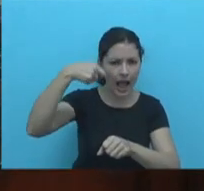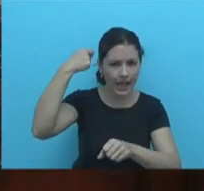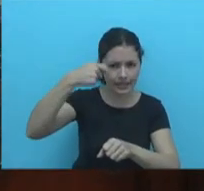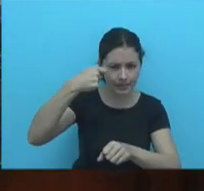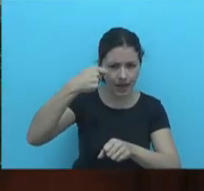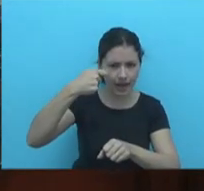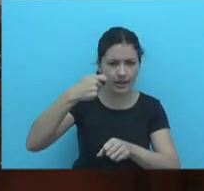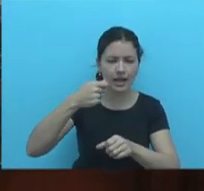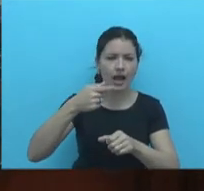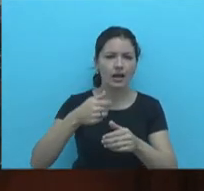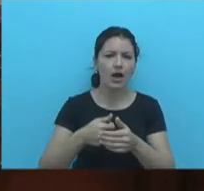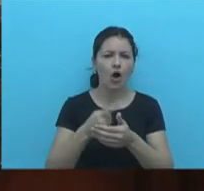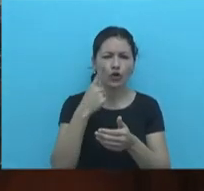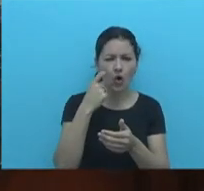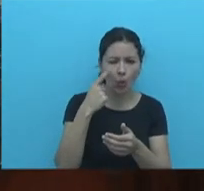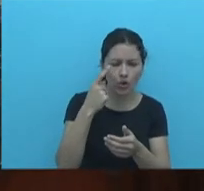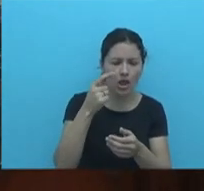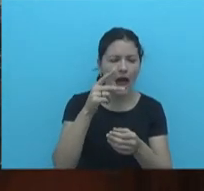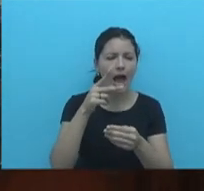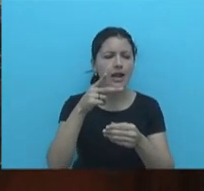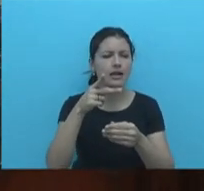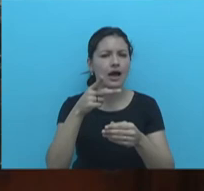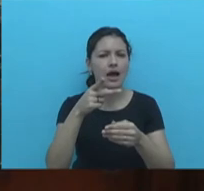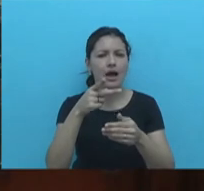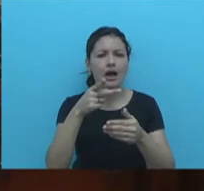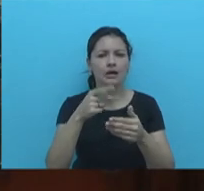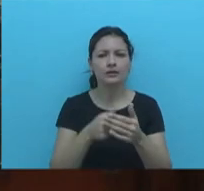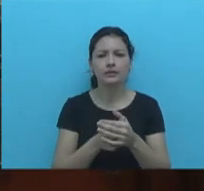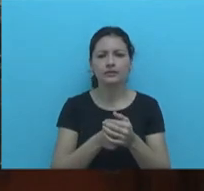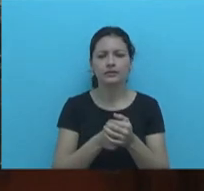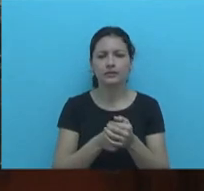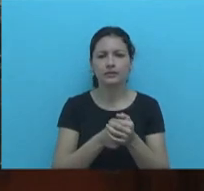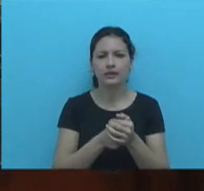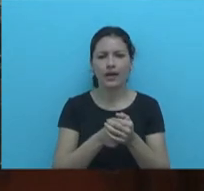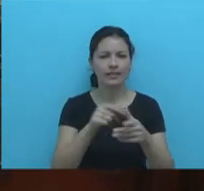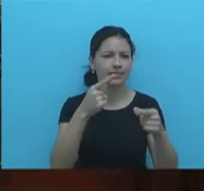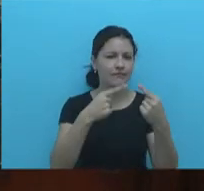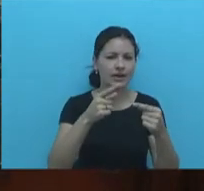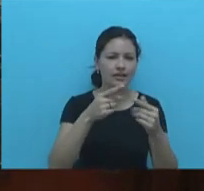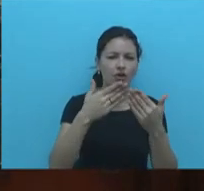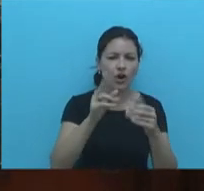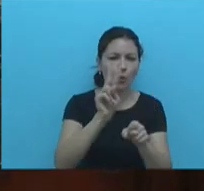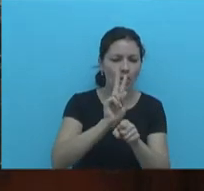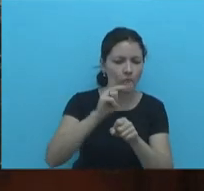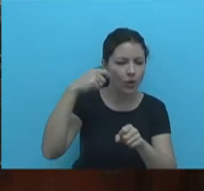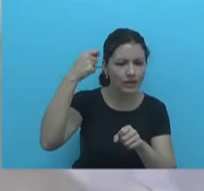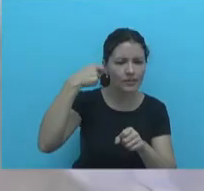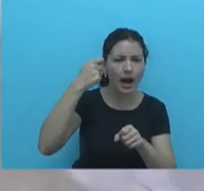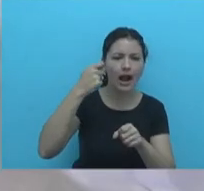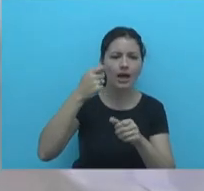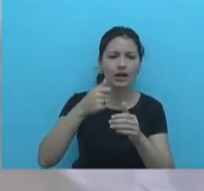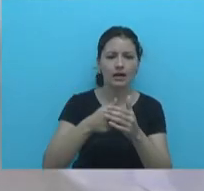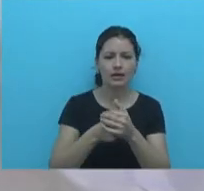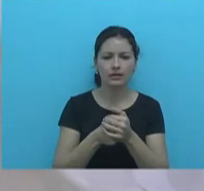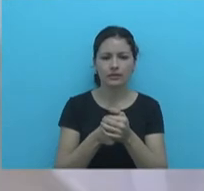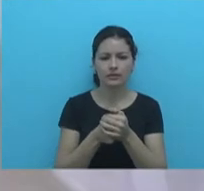que puede soportar y todo eso, o el tráiler que se le pone, porque si vos vas a la gente que trabaja en un campo, que el medio